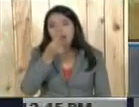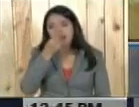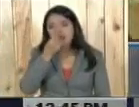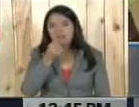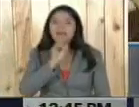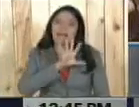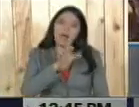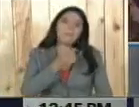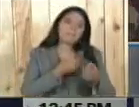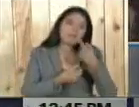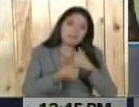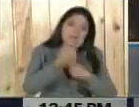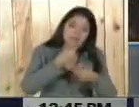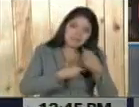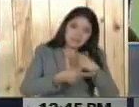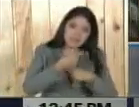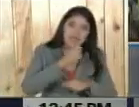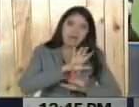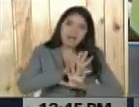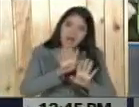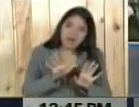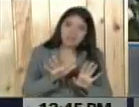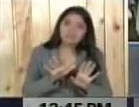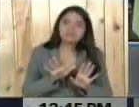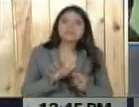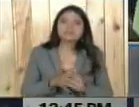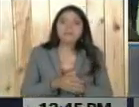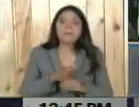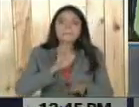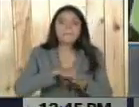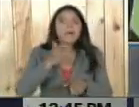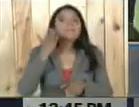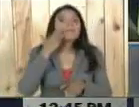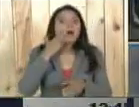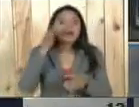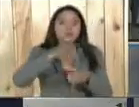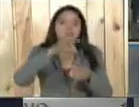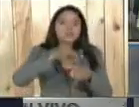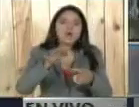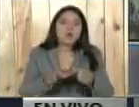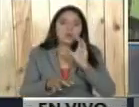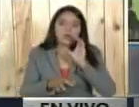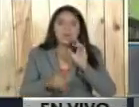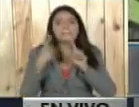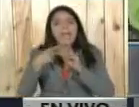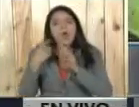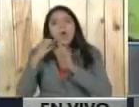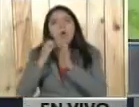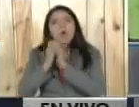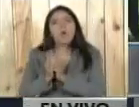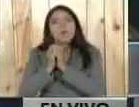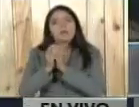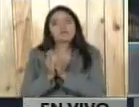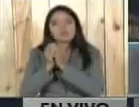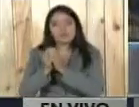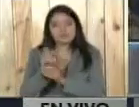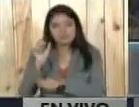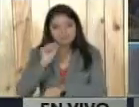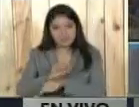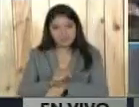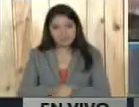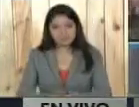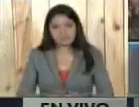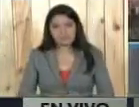de con las medicinas y los brebajes de mi madre, con una oración a José Gregorio.